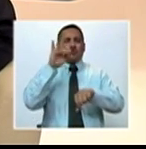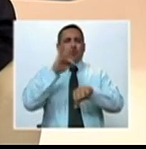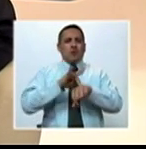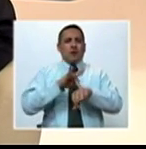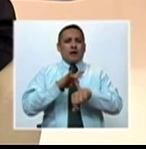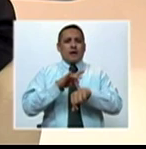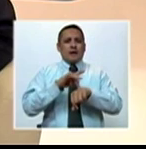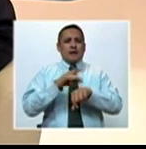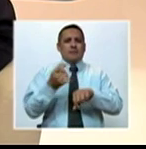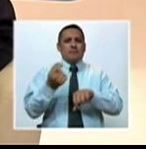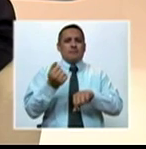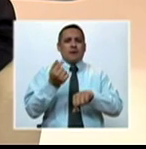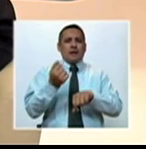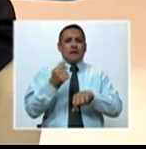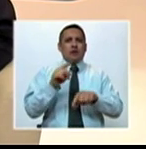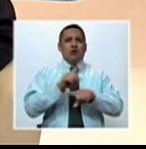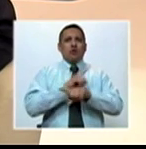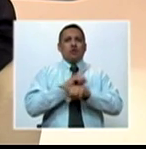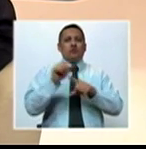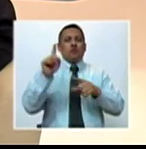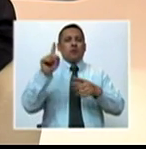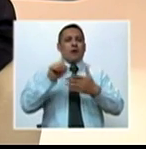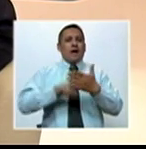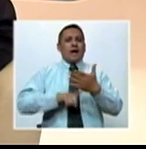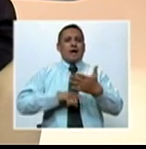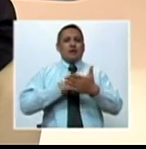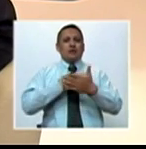inembargabilidad de nuestros ingresos.